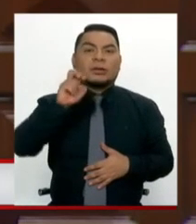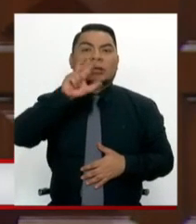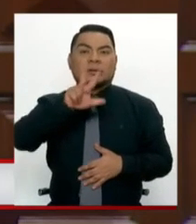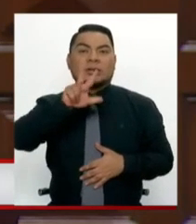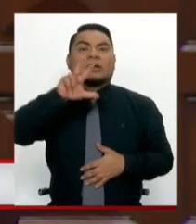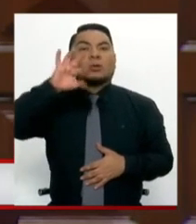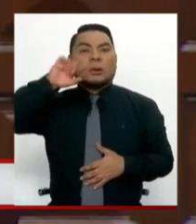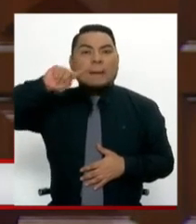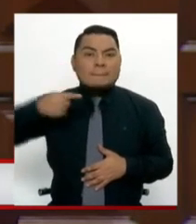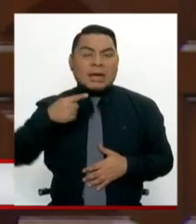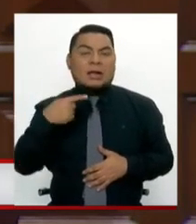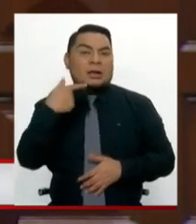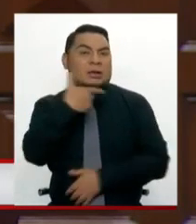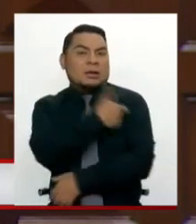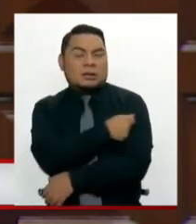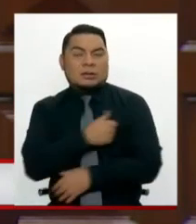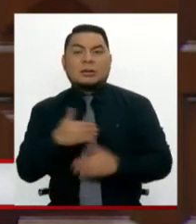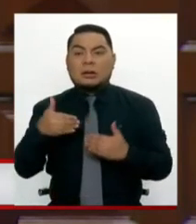1.239.000 dosis